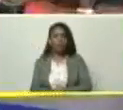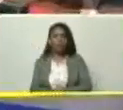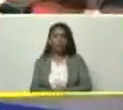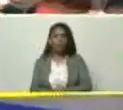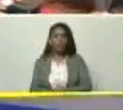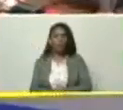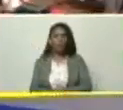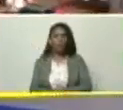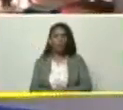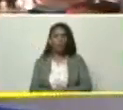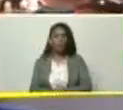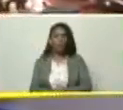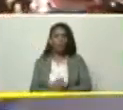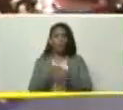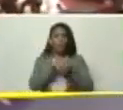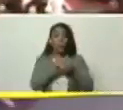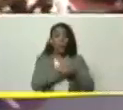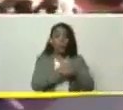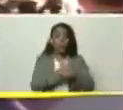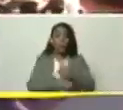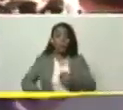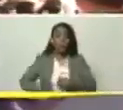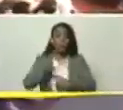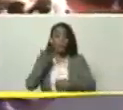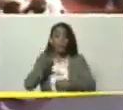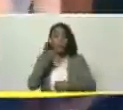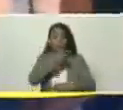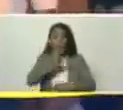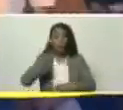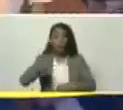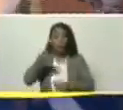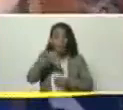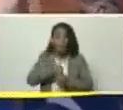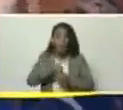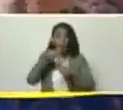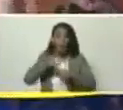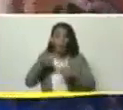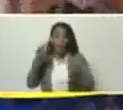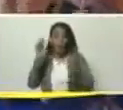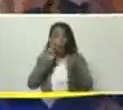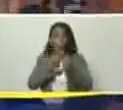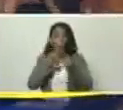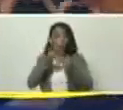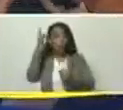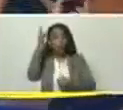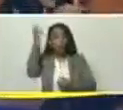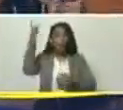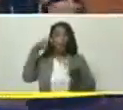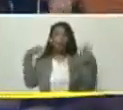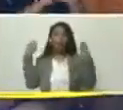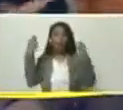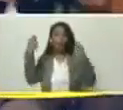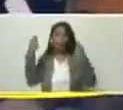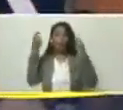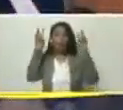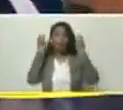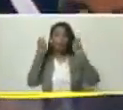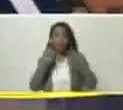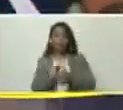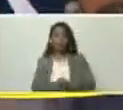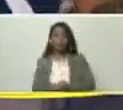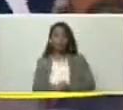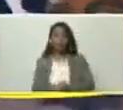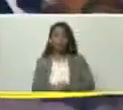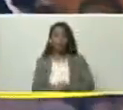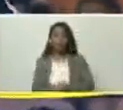La reserva de talento, de conocimiento y de creación, innovación.